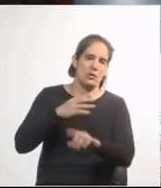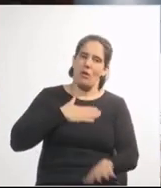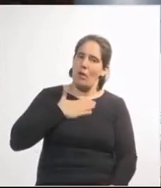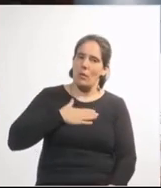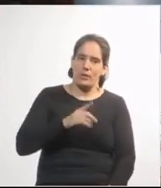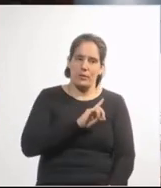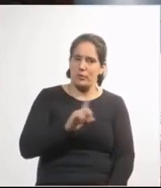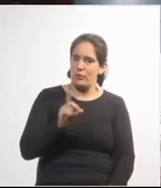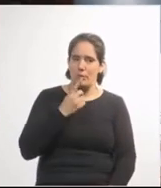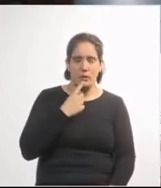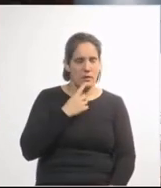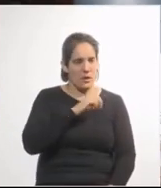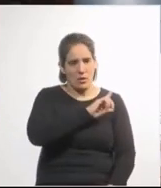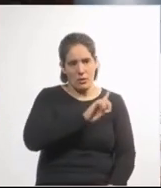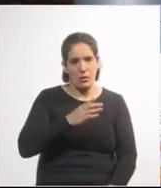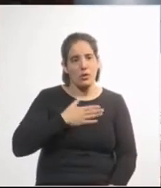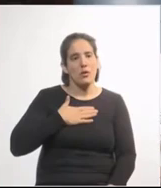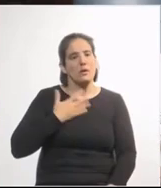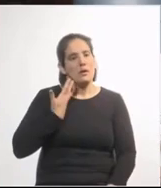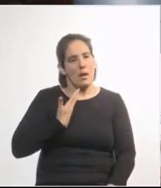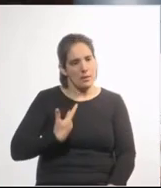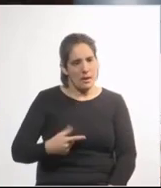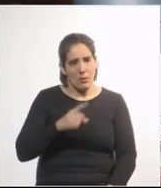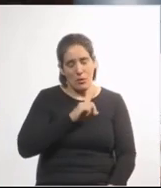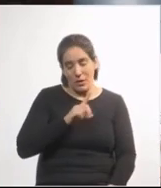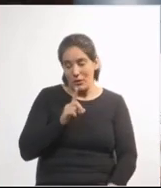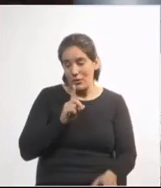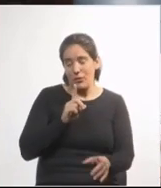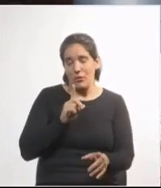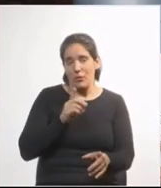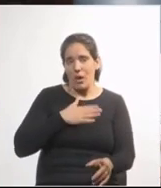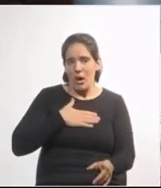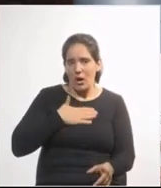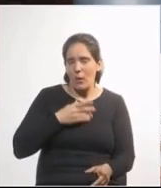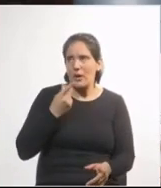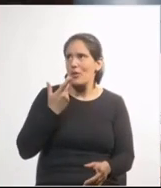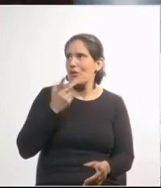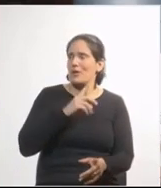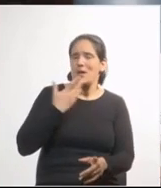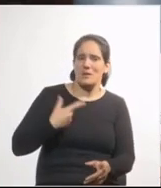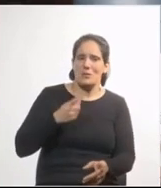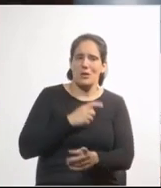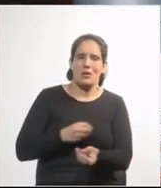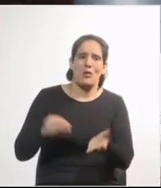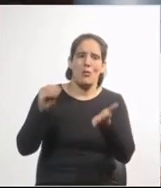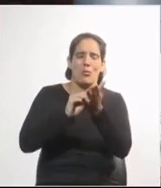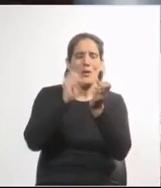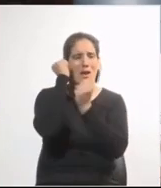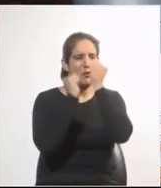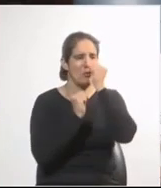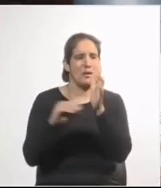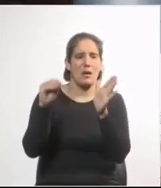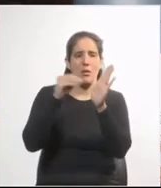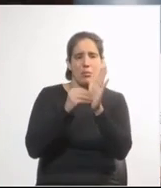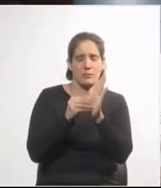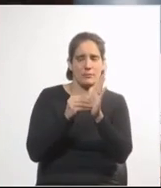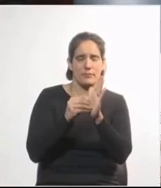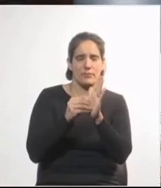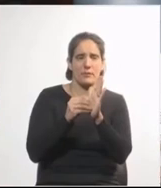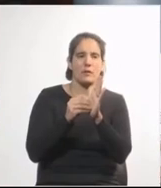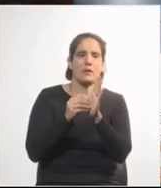política general y lamentamos la ausencia de traducir en el presupuesto nacional la tan